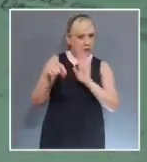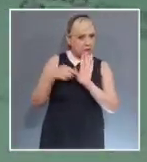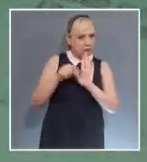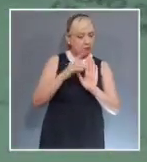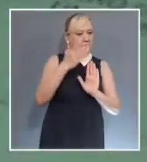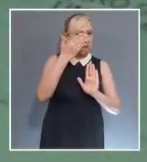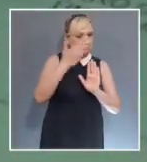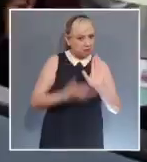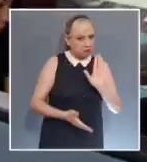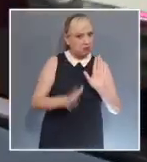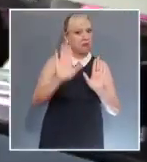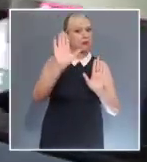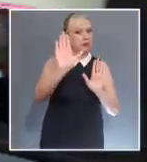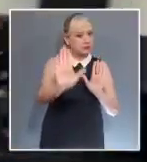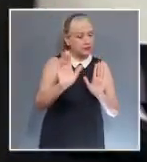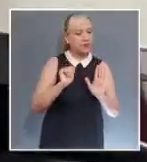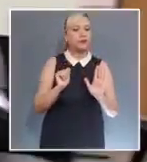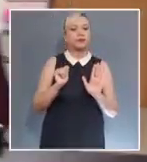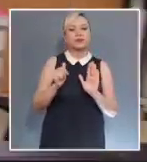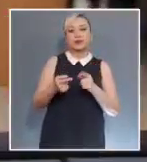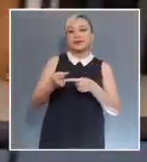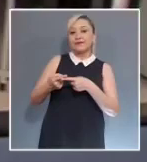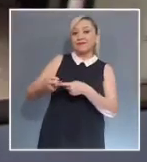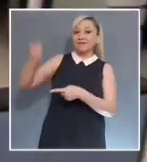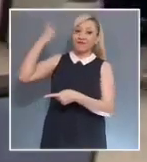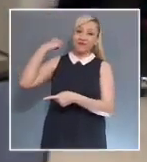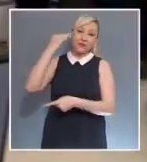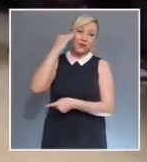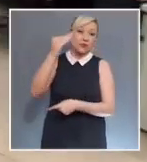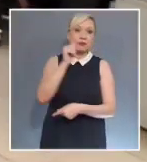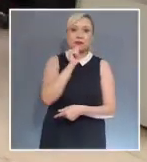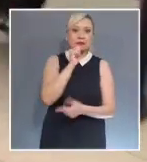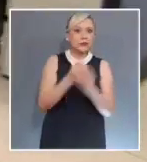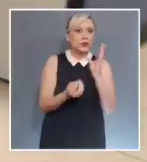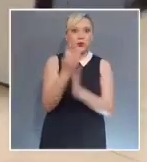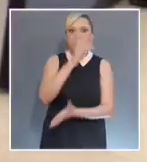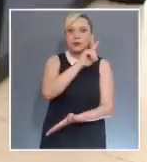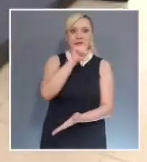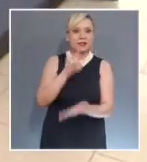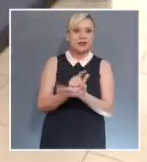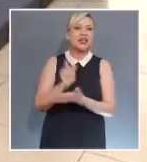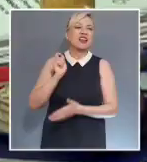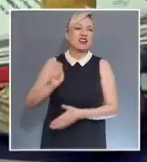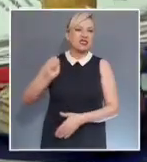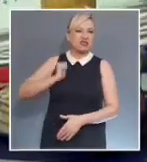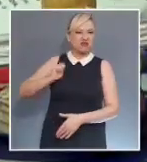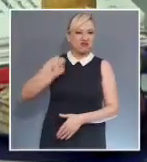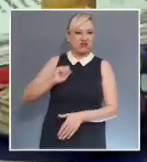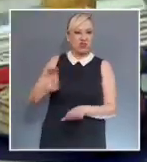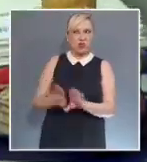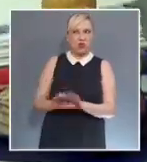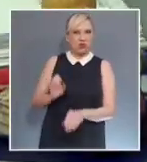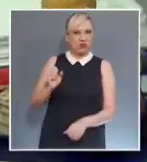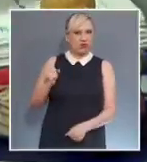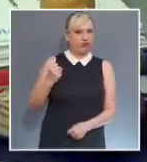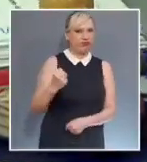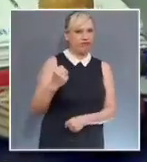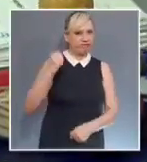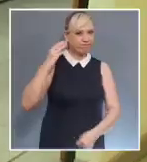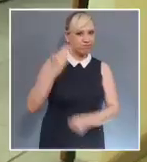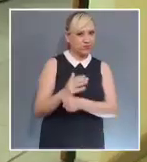procedimientos iniciados bajo el sistema mixto o inquisitivo se concluirían con las disposiciones vigentes